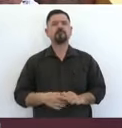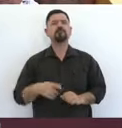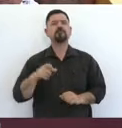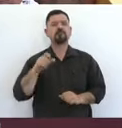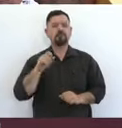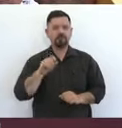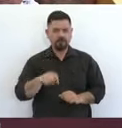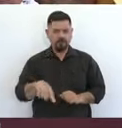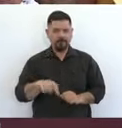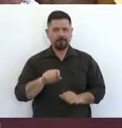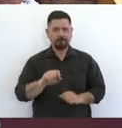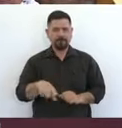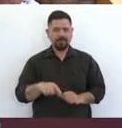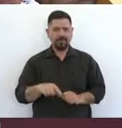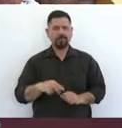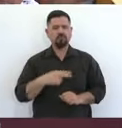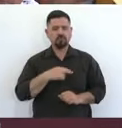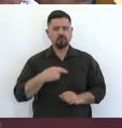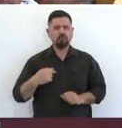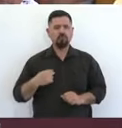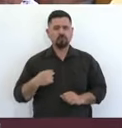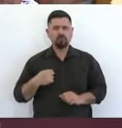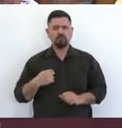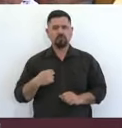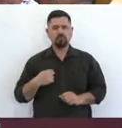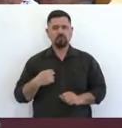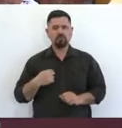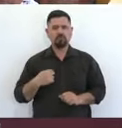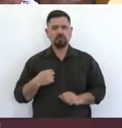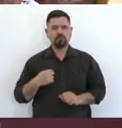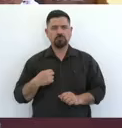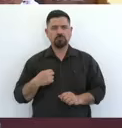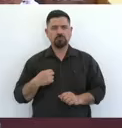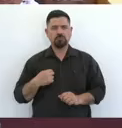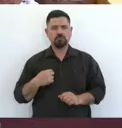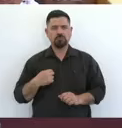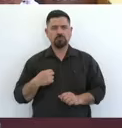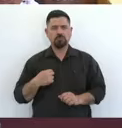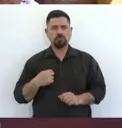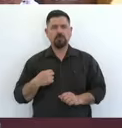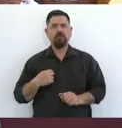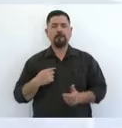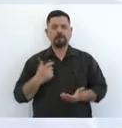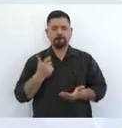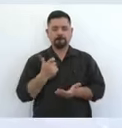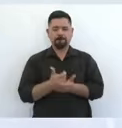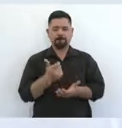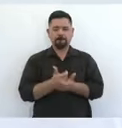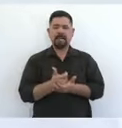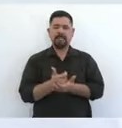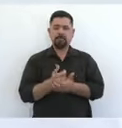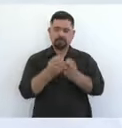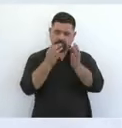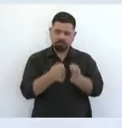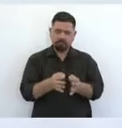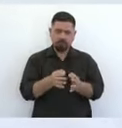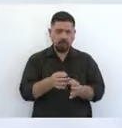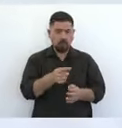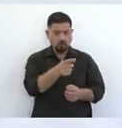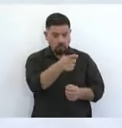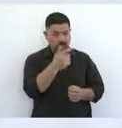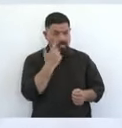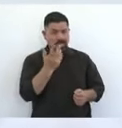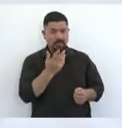También vamos a seguir con los precios de garantía. El que quiera vender